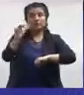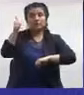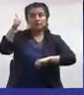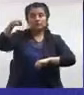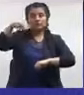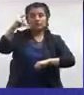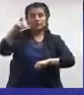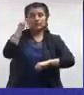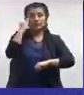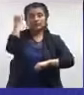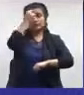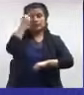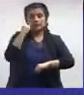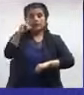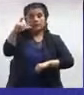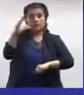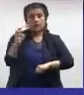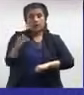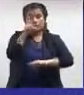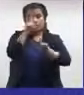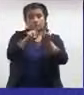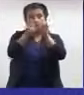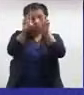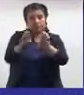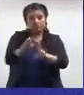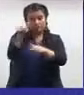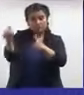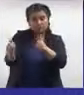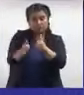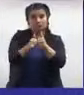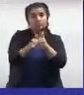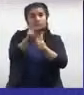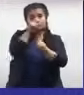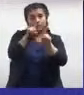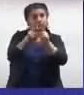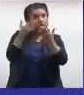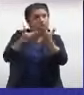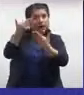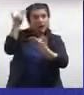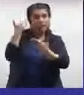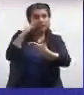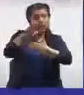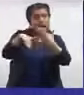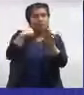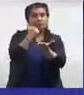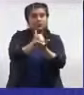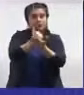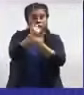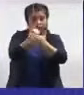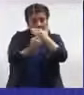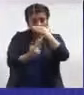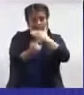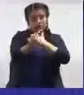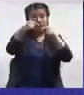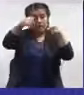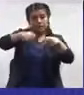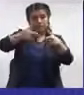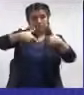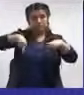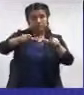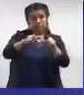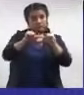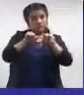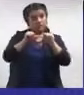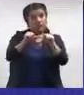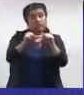Francisco Jiménez Irungaray y sus acompañantes, a quienes previamente les fue autorizado su ingreso a este recinto para